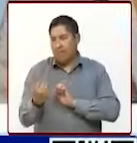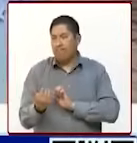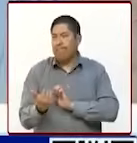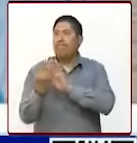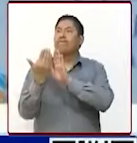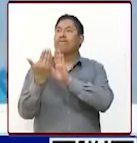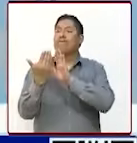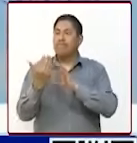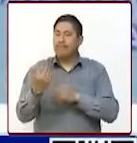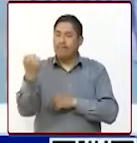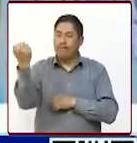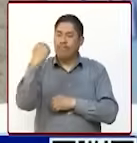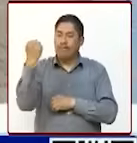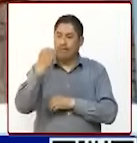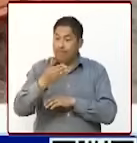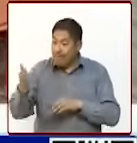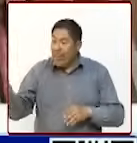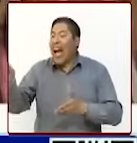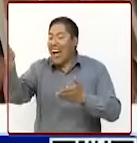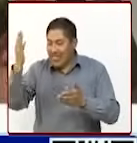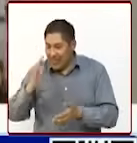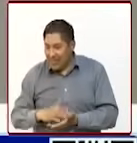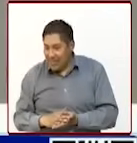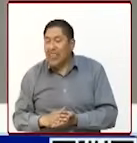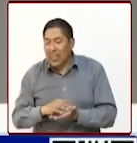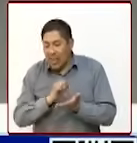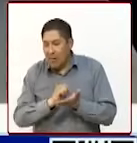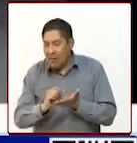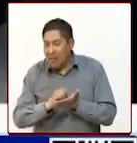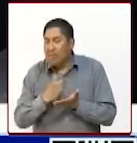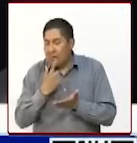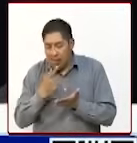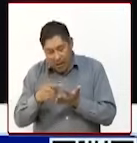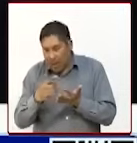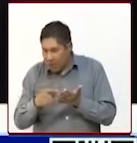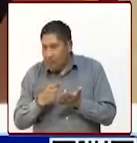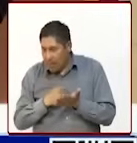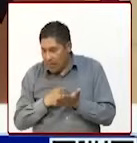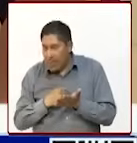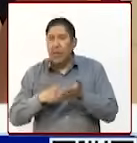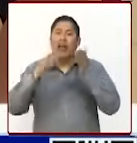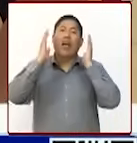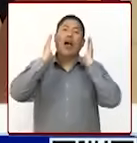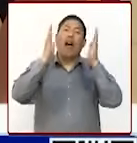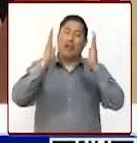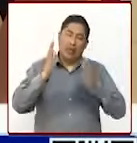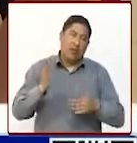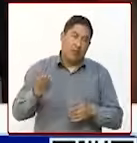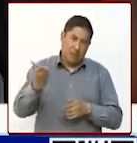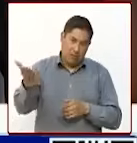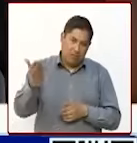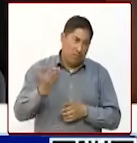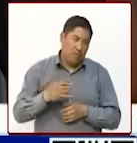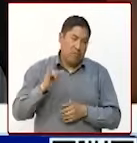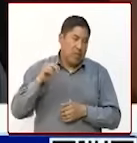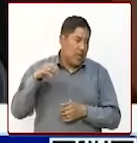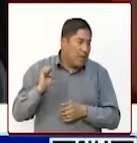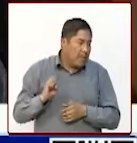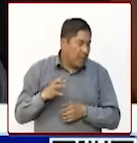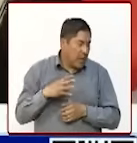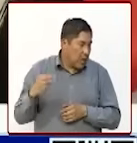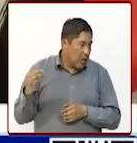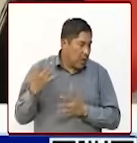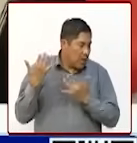proceso de manera responsable, quedándonos en casa, atendiendo a nuestros agentes censales,